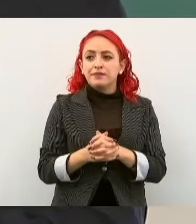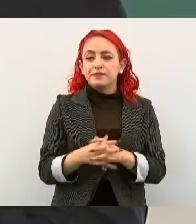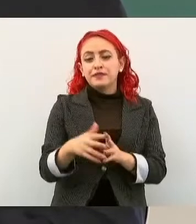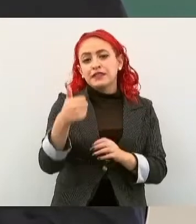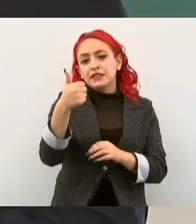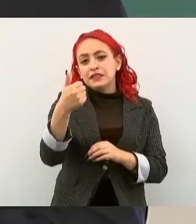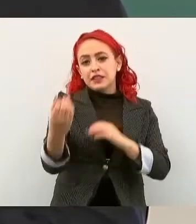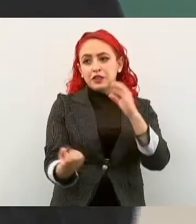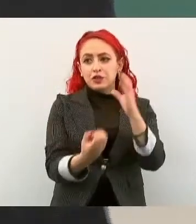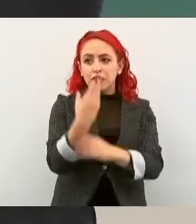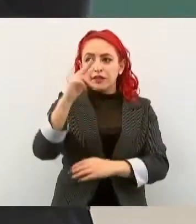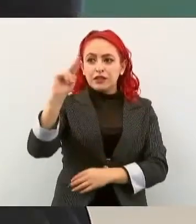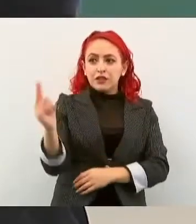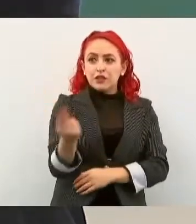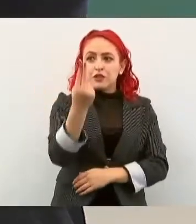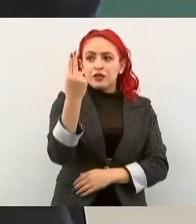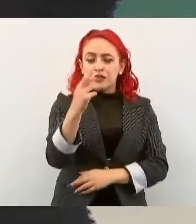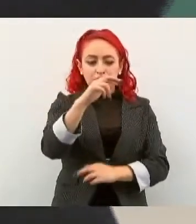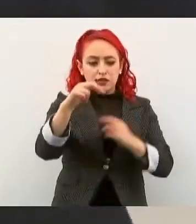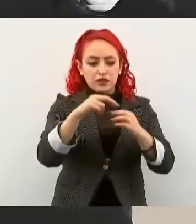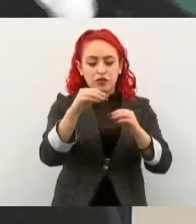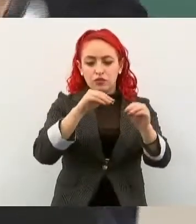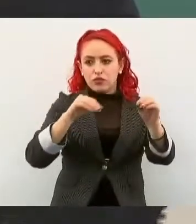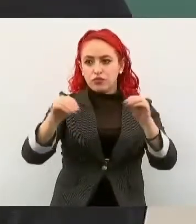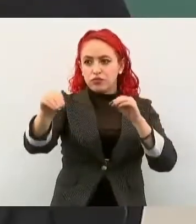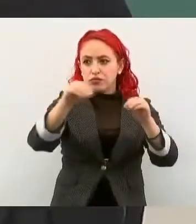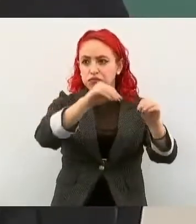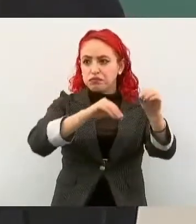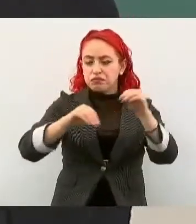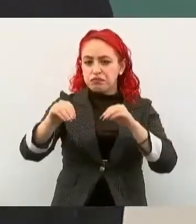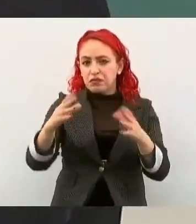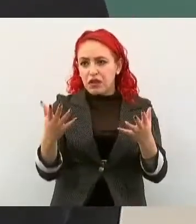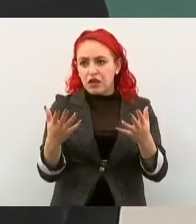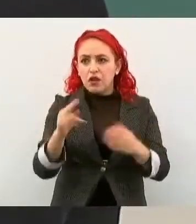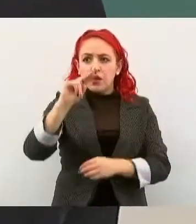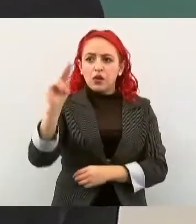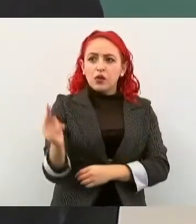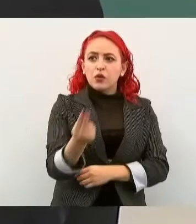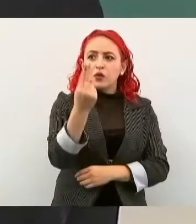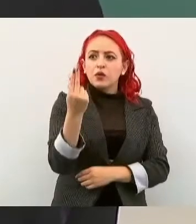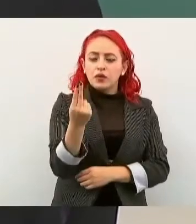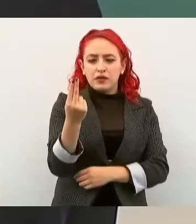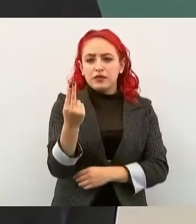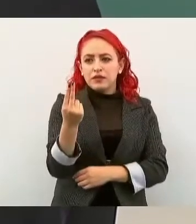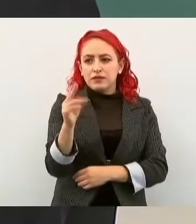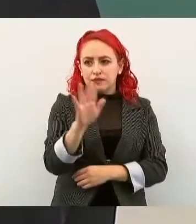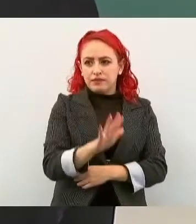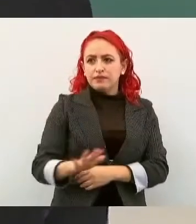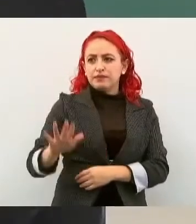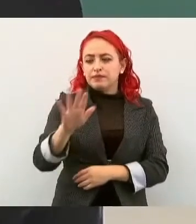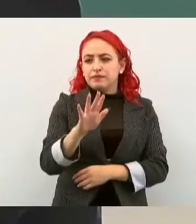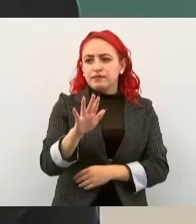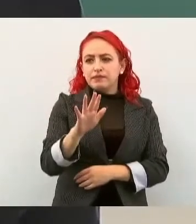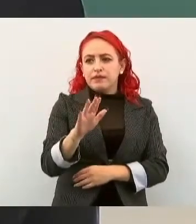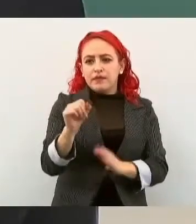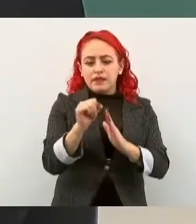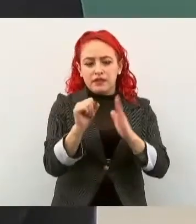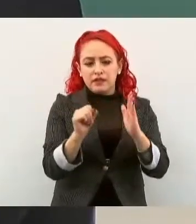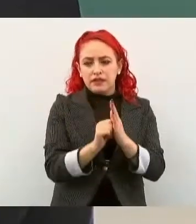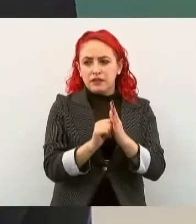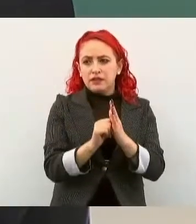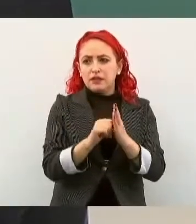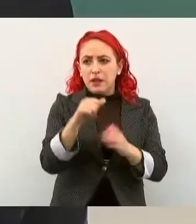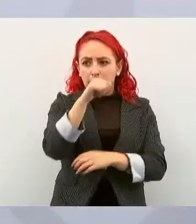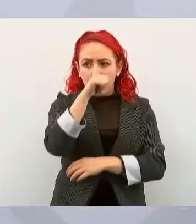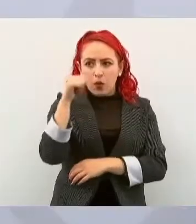nuevas universidades públicas regionales. Desde luego, universidades públicas del sistema